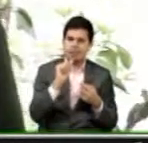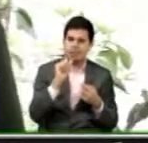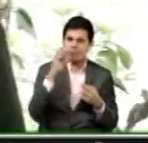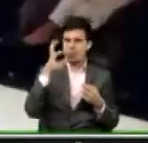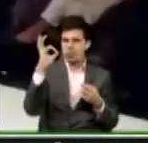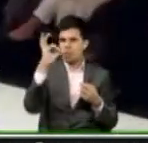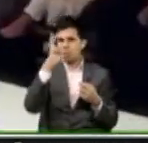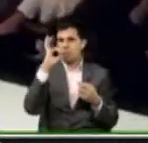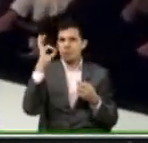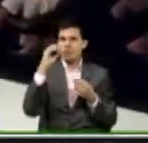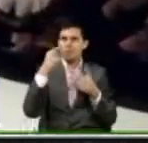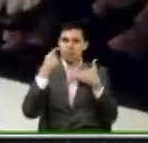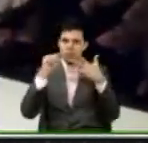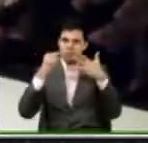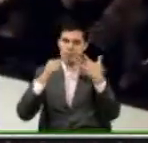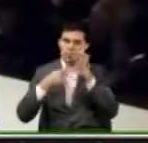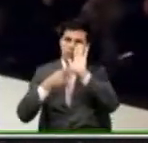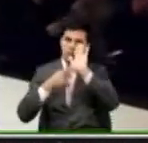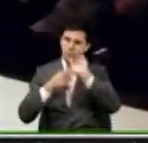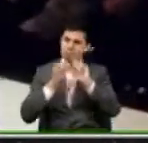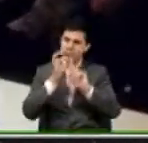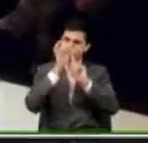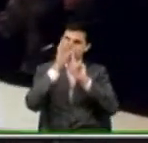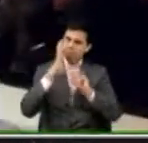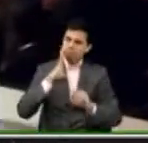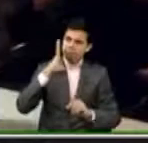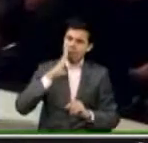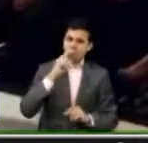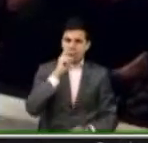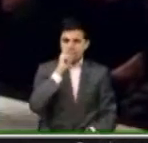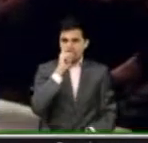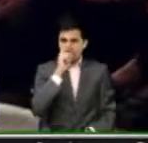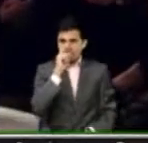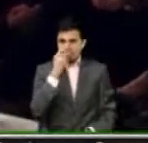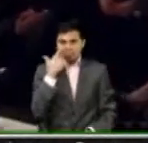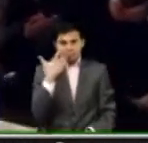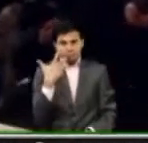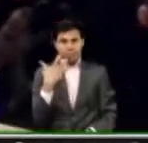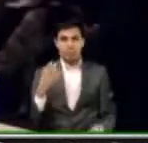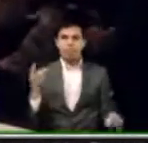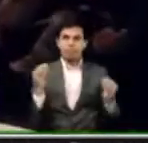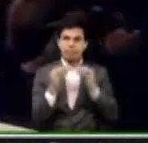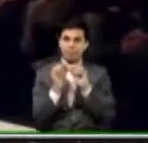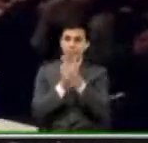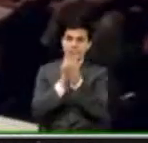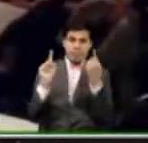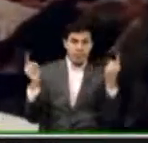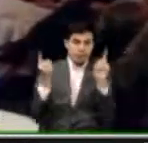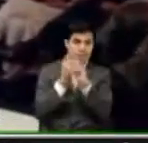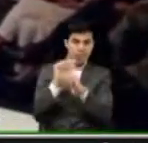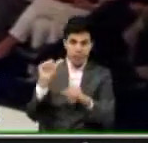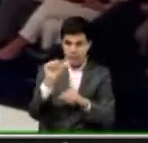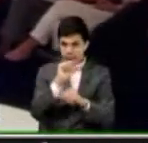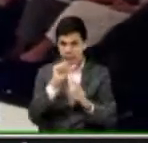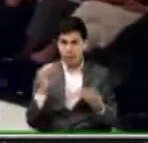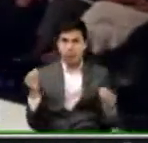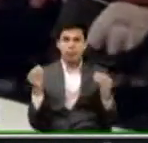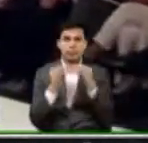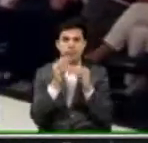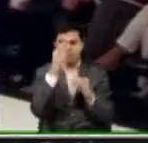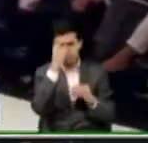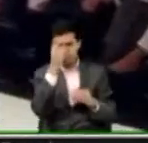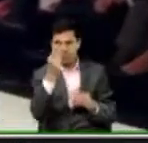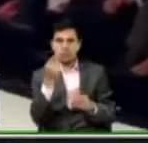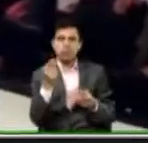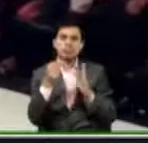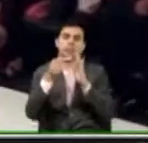de hacer todo el ejercicio de engalanar todas las pasarelas. Vamos a encontrar no solamente pasarelas de novias, si, como siempre de pronto cuando se